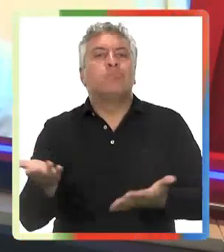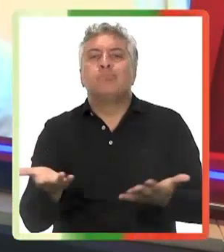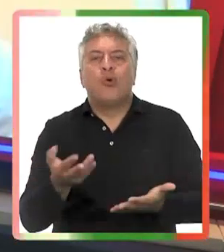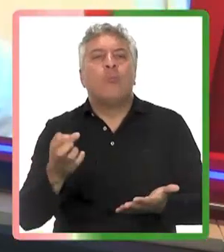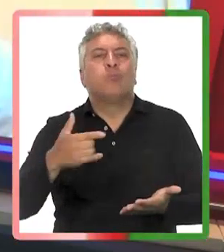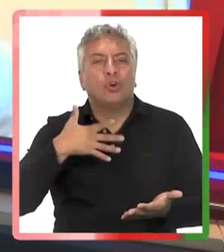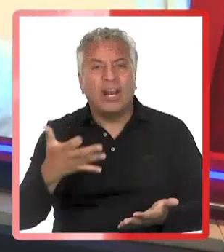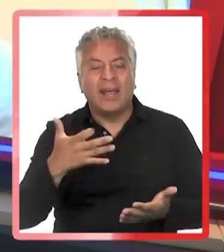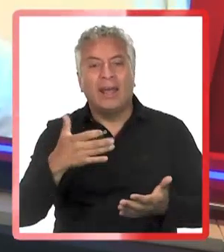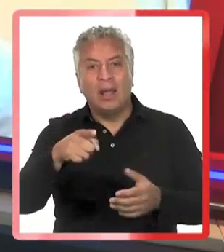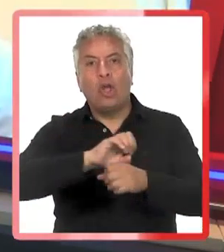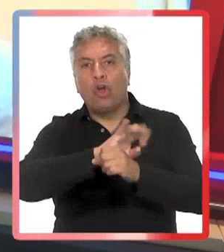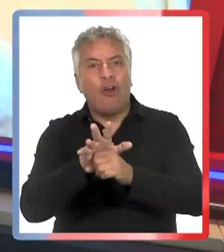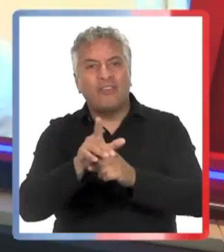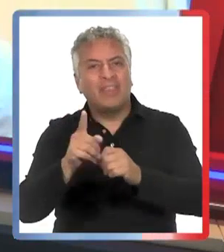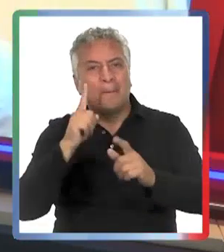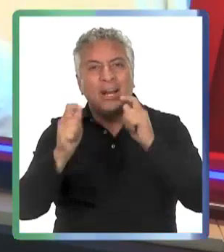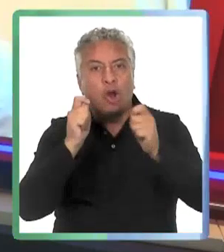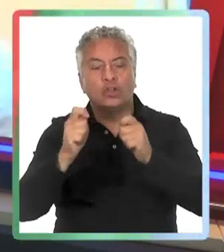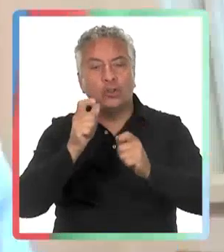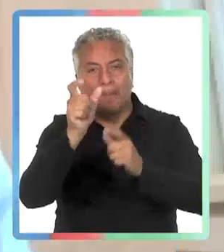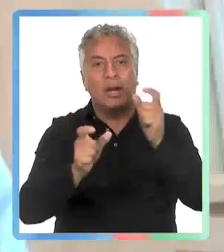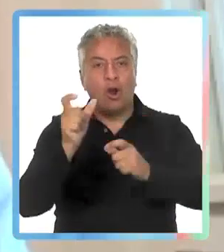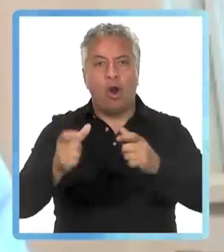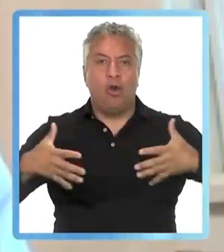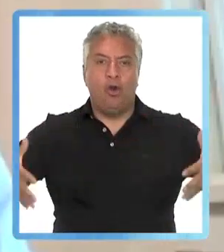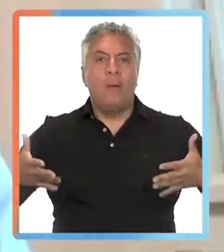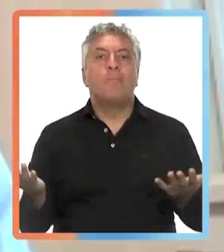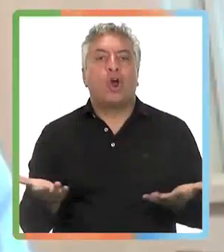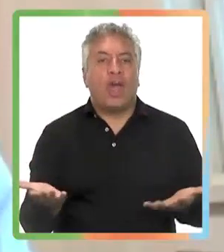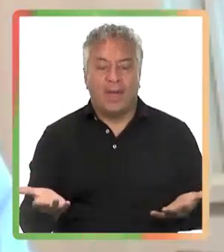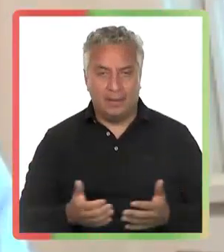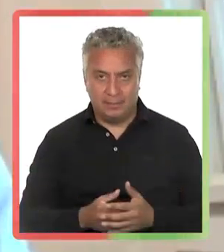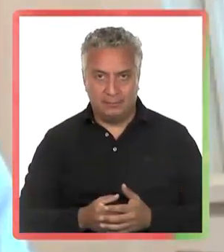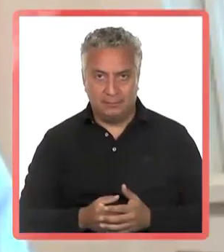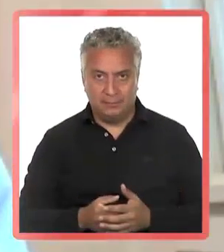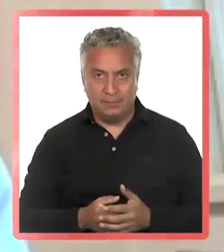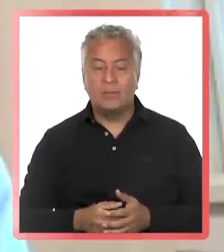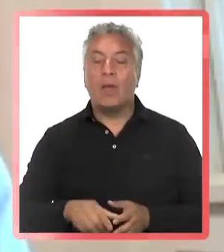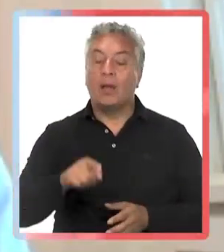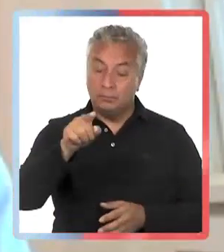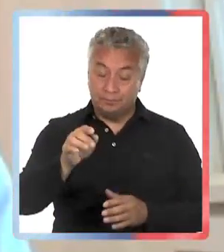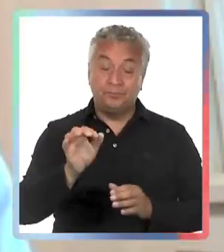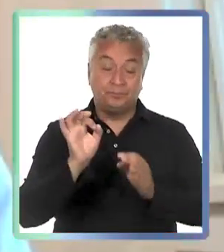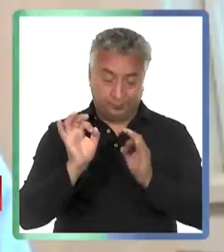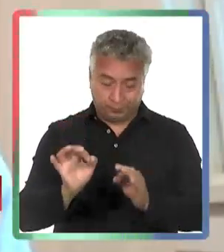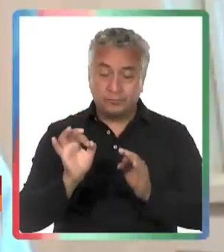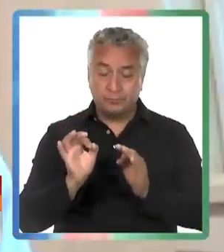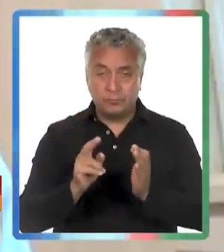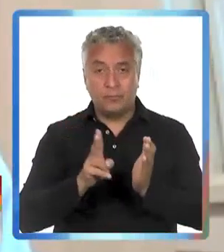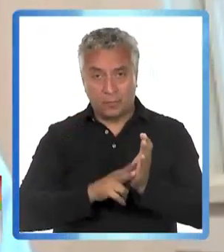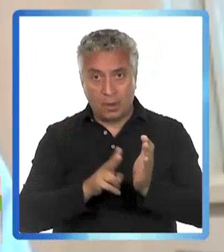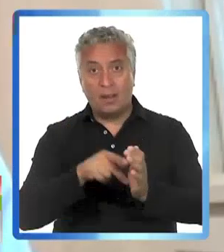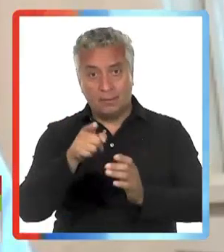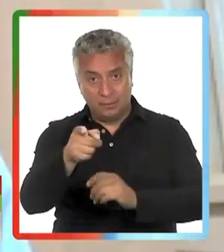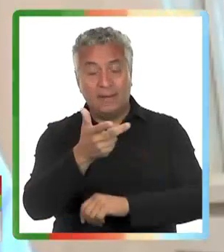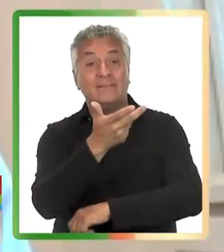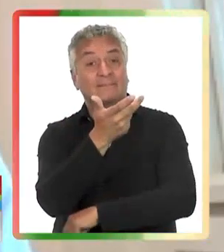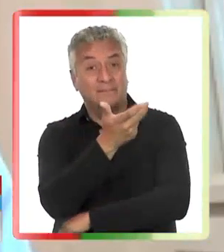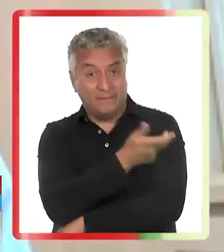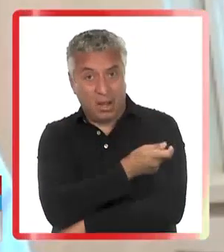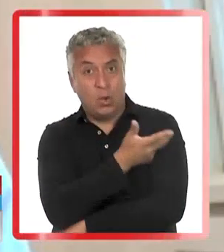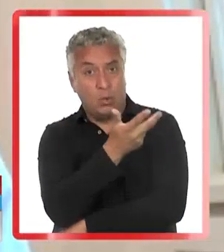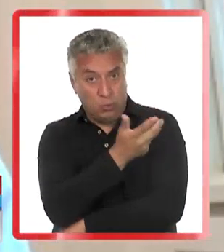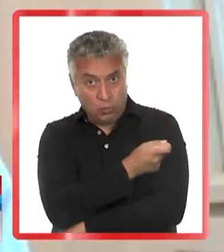¿Por qué son condiciones de riesgo frente al COVID-19? Respecto a las vacunas, primero quiero reforzar que efectivamente